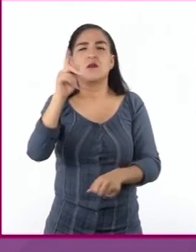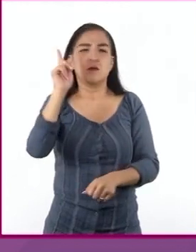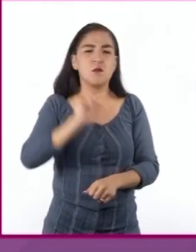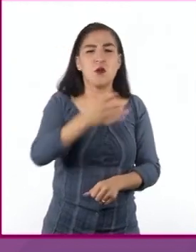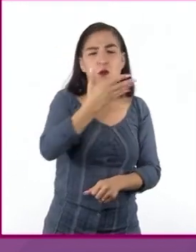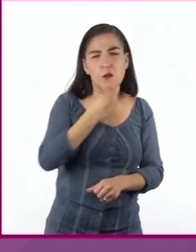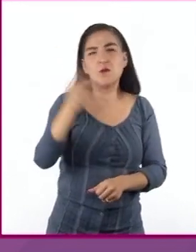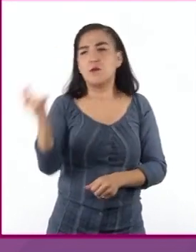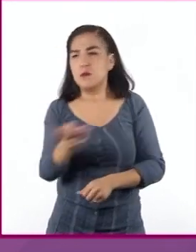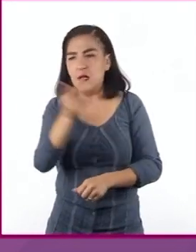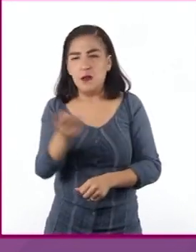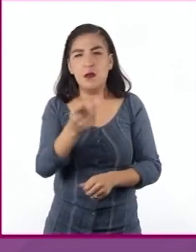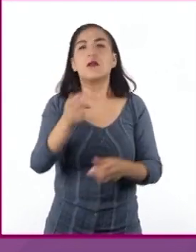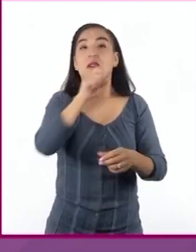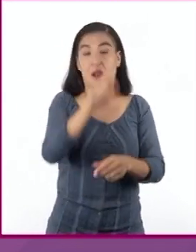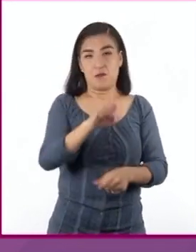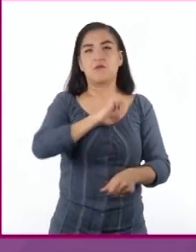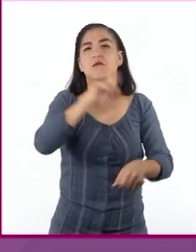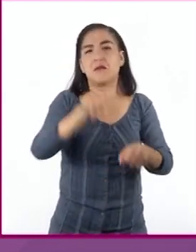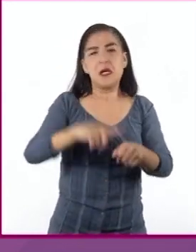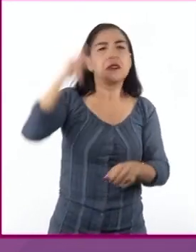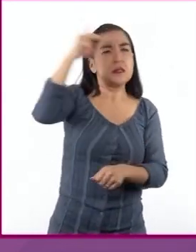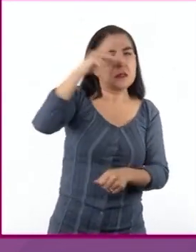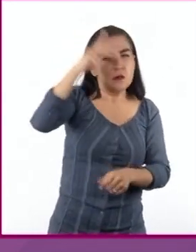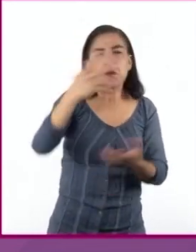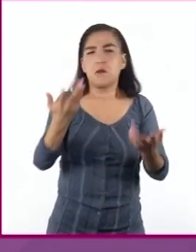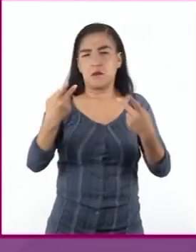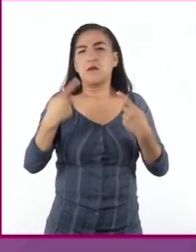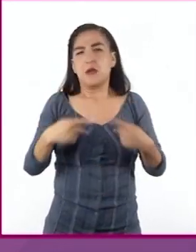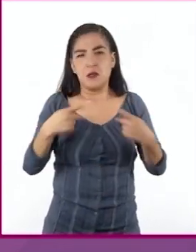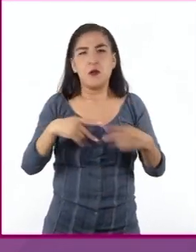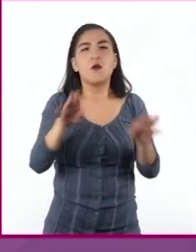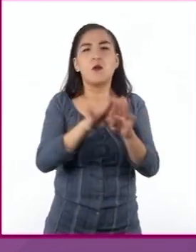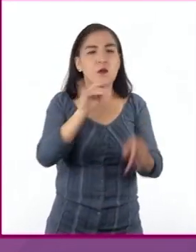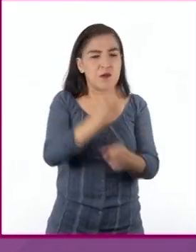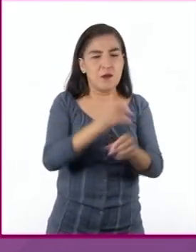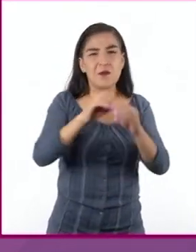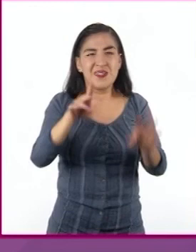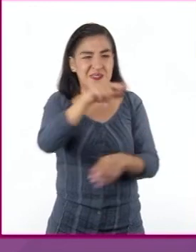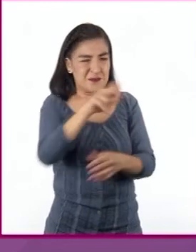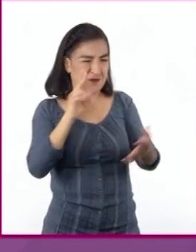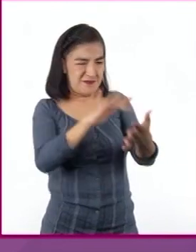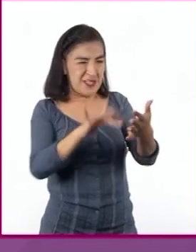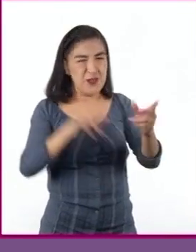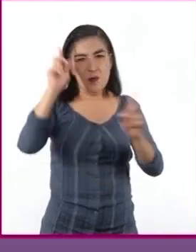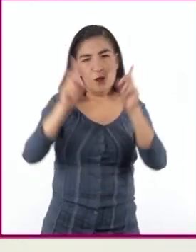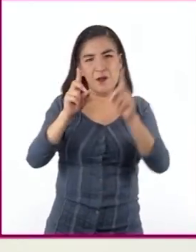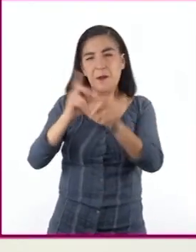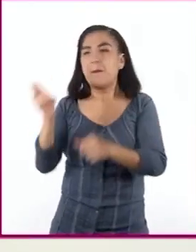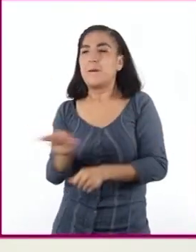si les es posible, con especialistas acerca de datos o información que les genere duda.